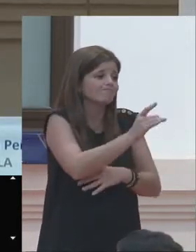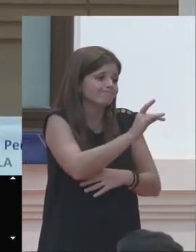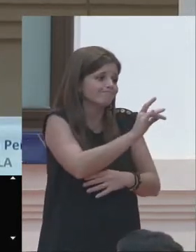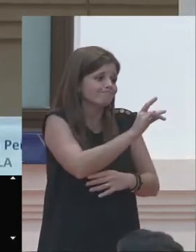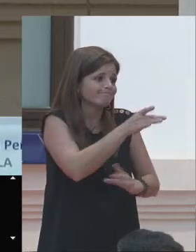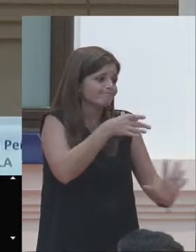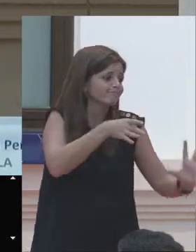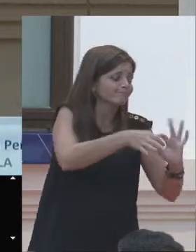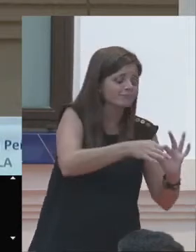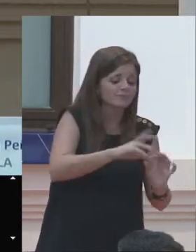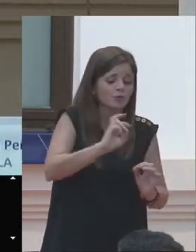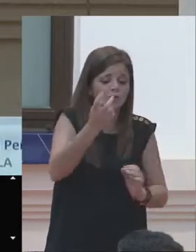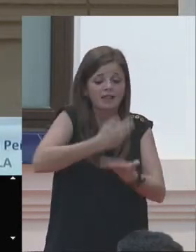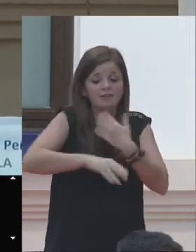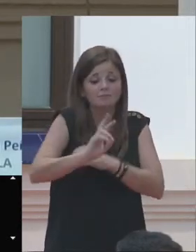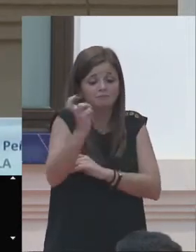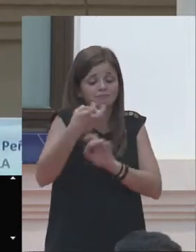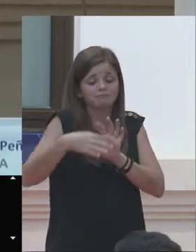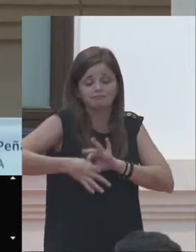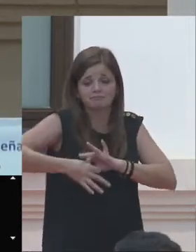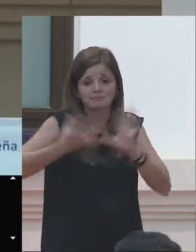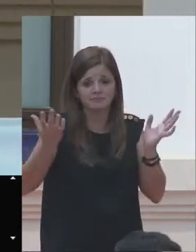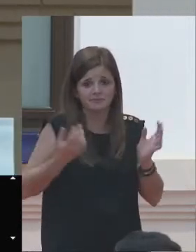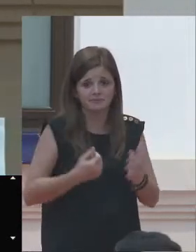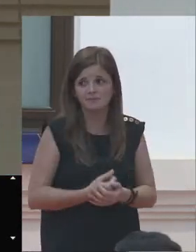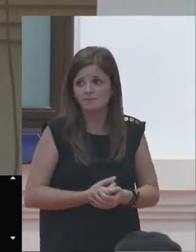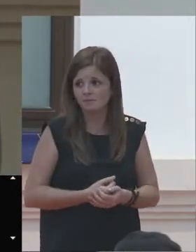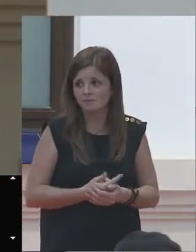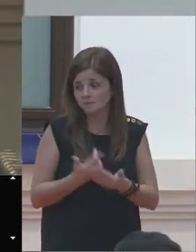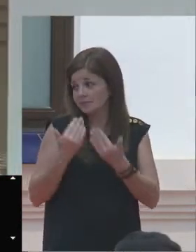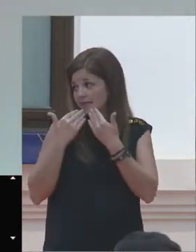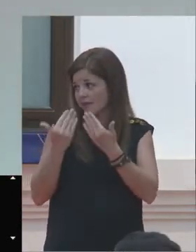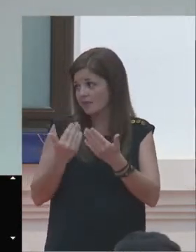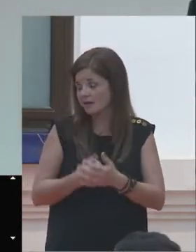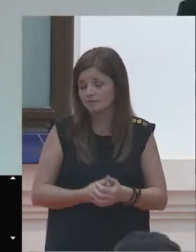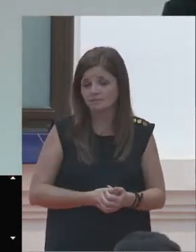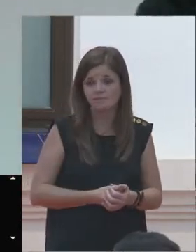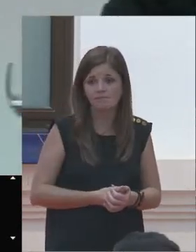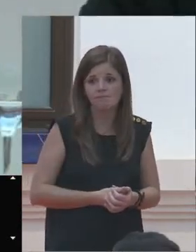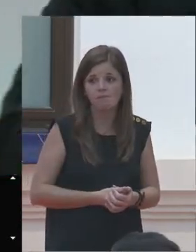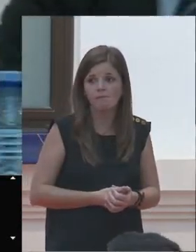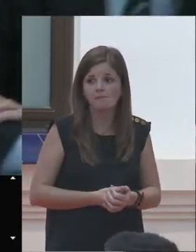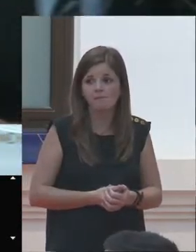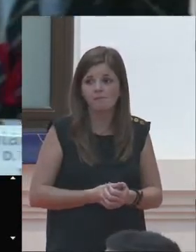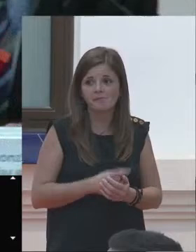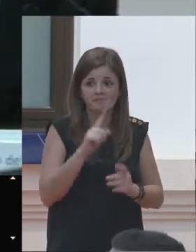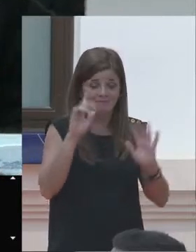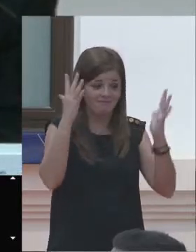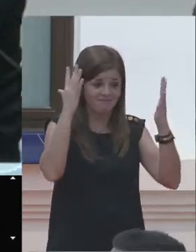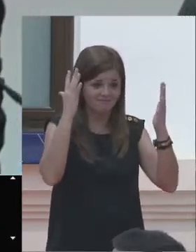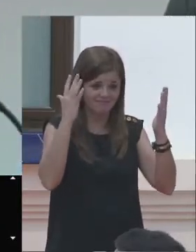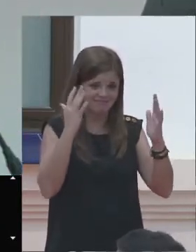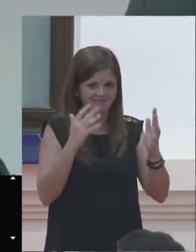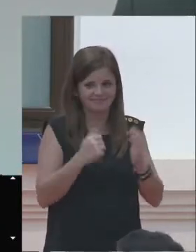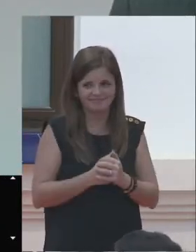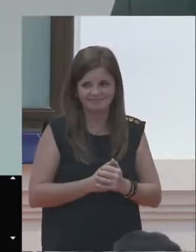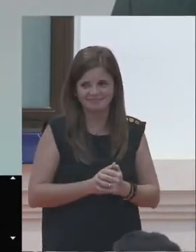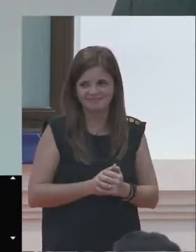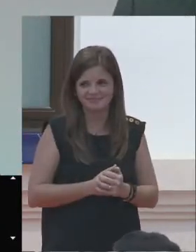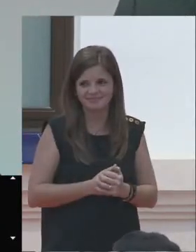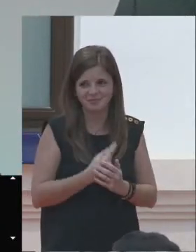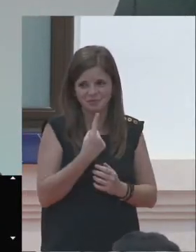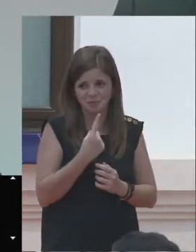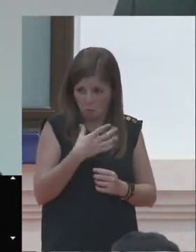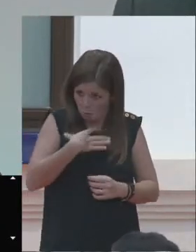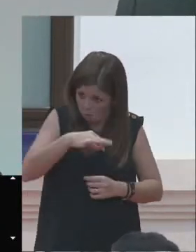y en mi experiencia. Muchas gracias. Gracias. Vamos con el sector aéreo.